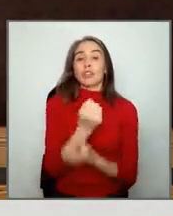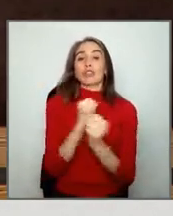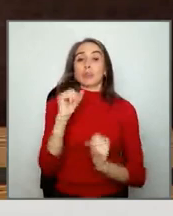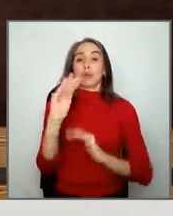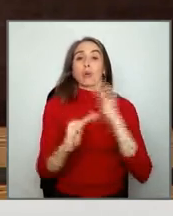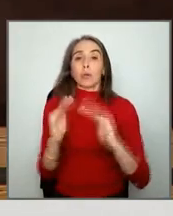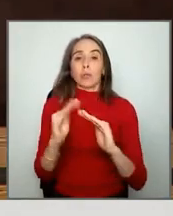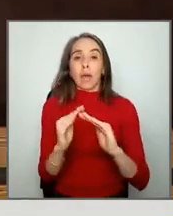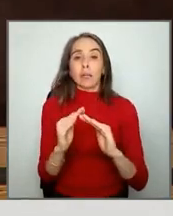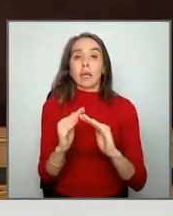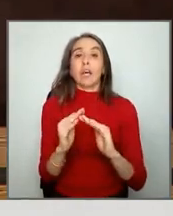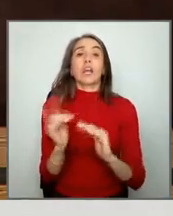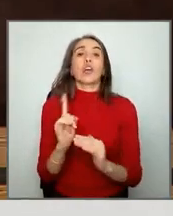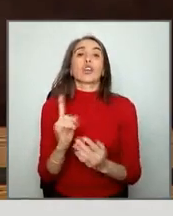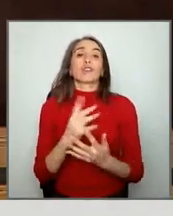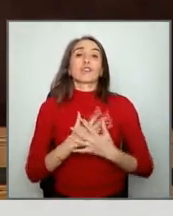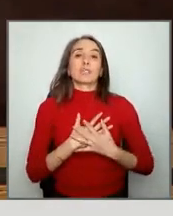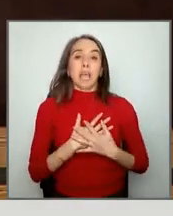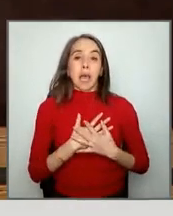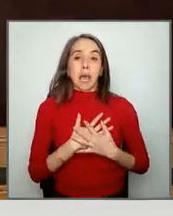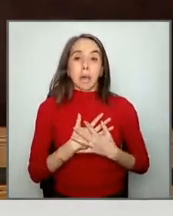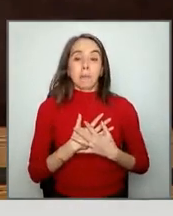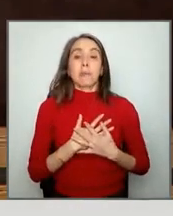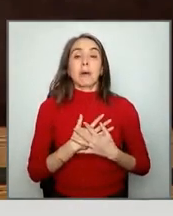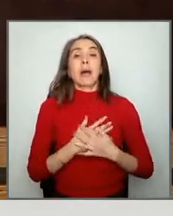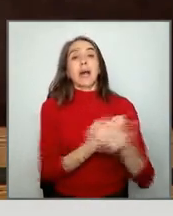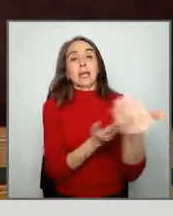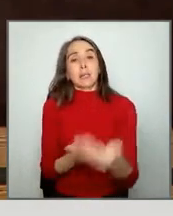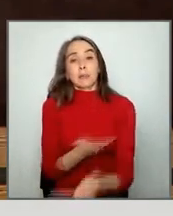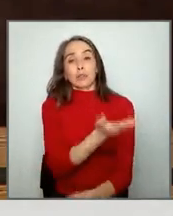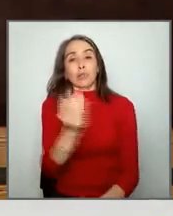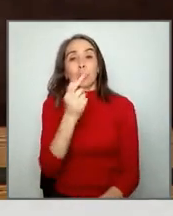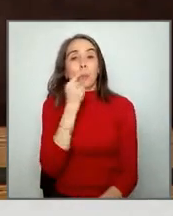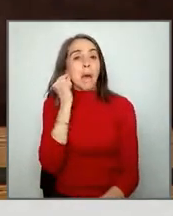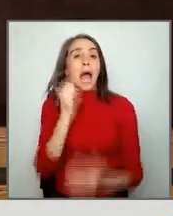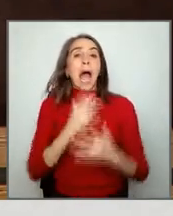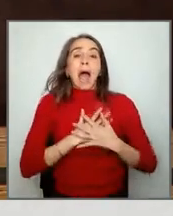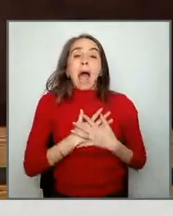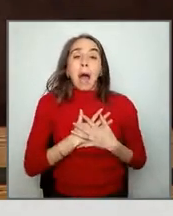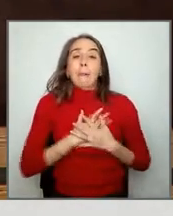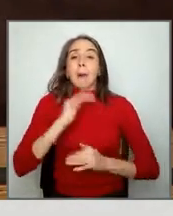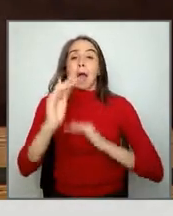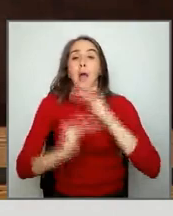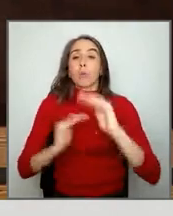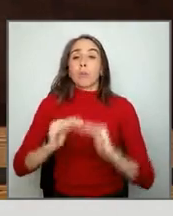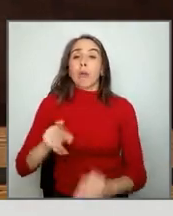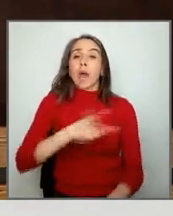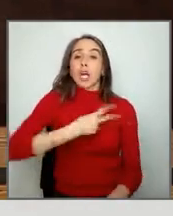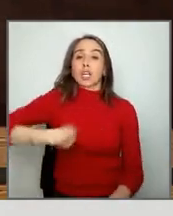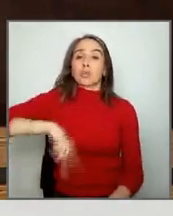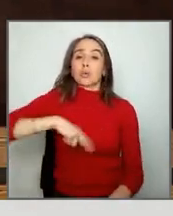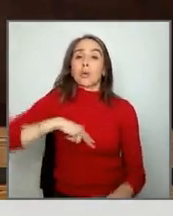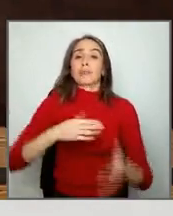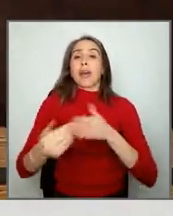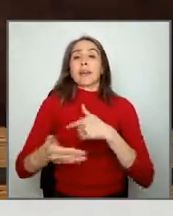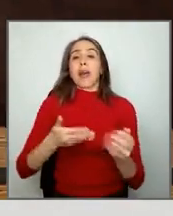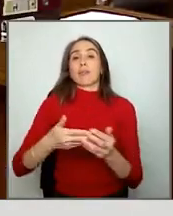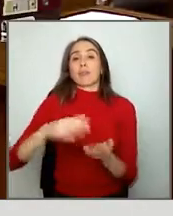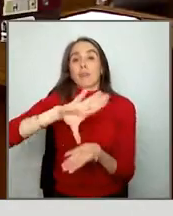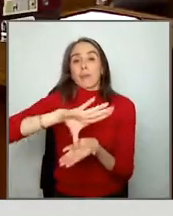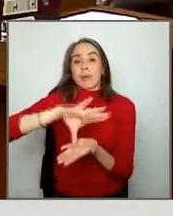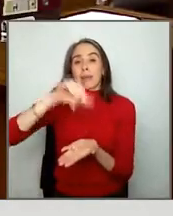no se ama los y las invito a amar y cuidar nuestra naturaleza Muchas gracias